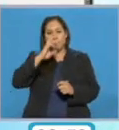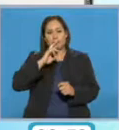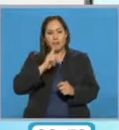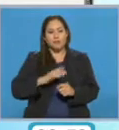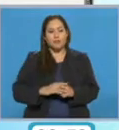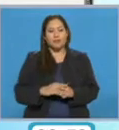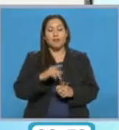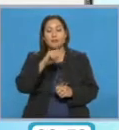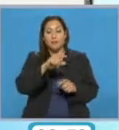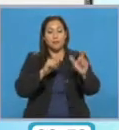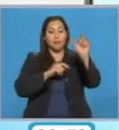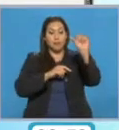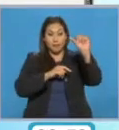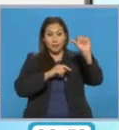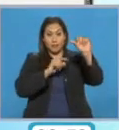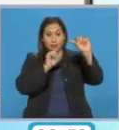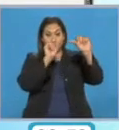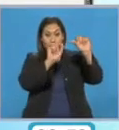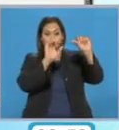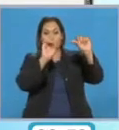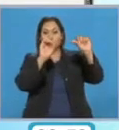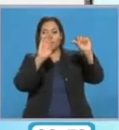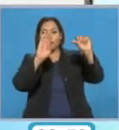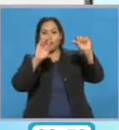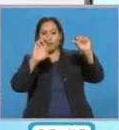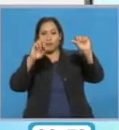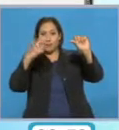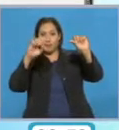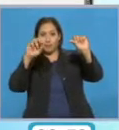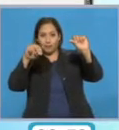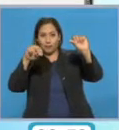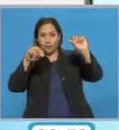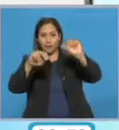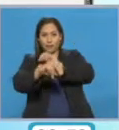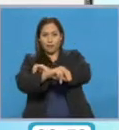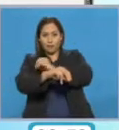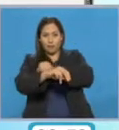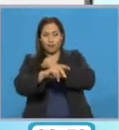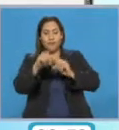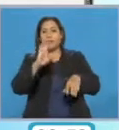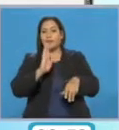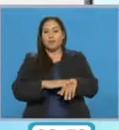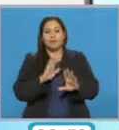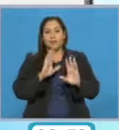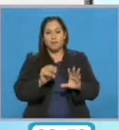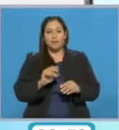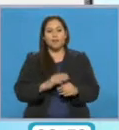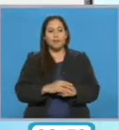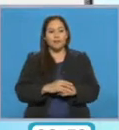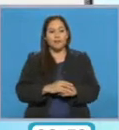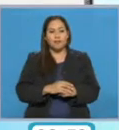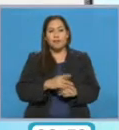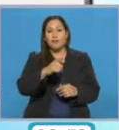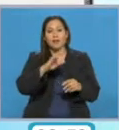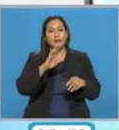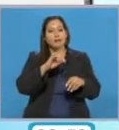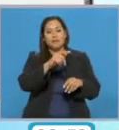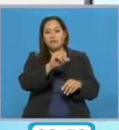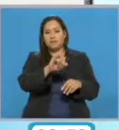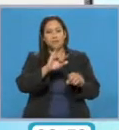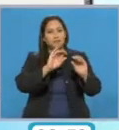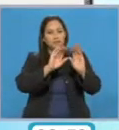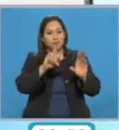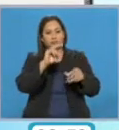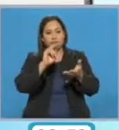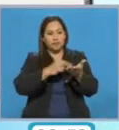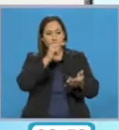cómo él firma A. Obregón. No hay más. Mayor claridad no podemos encontrar en una firma, se lee